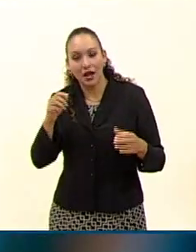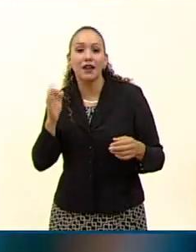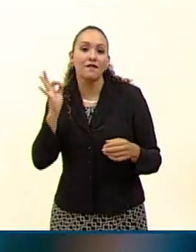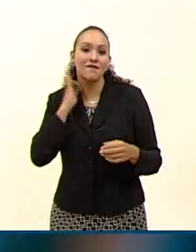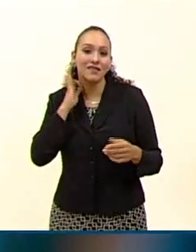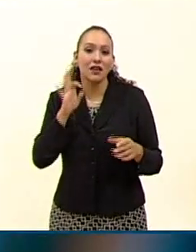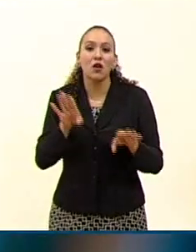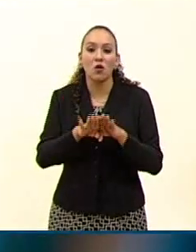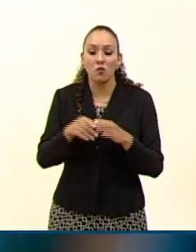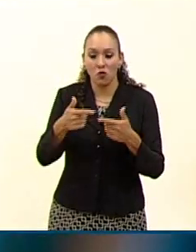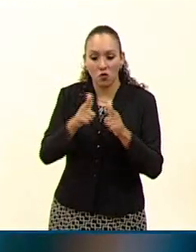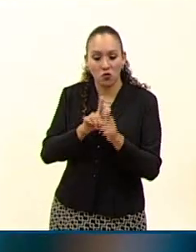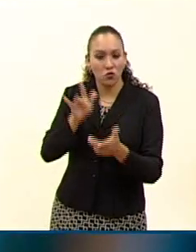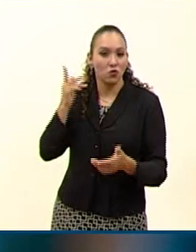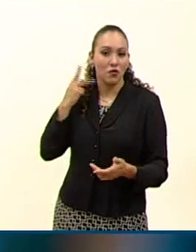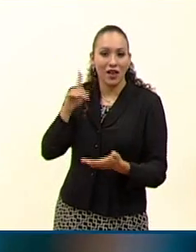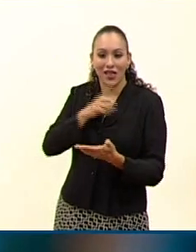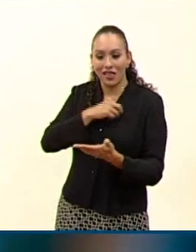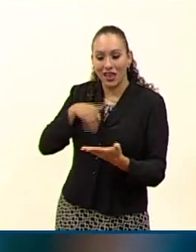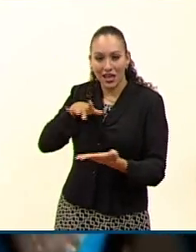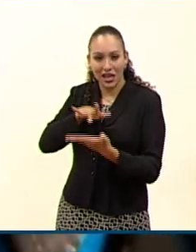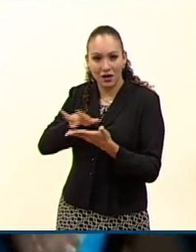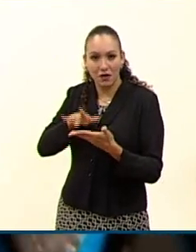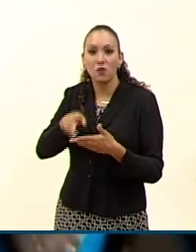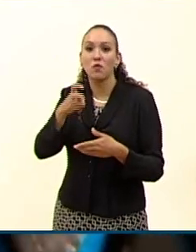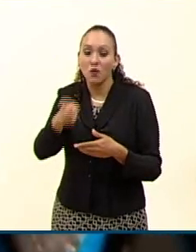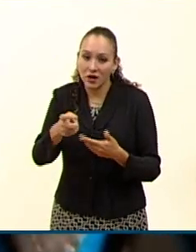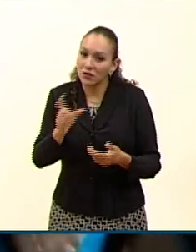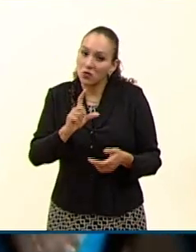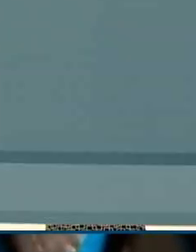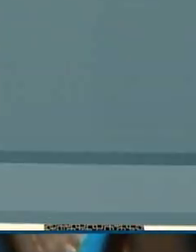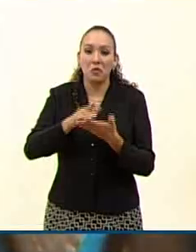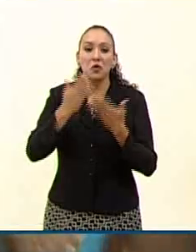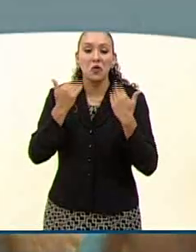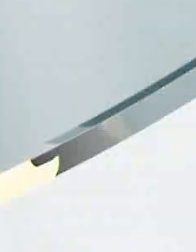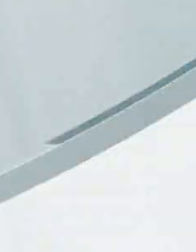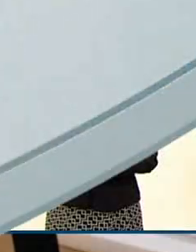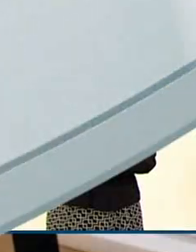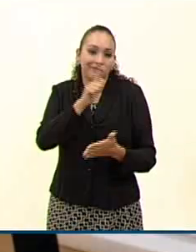que son, aseguró, la verdadera causa de la impunidad.